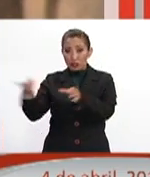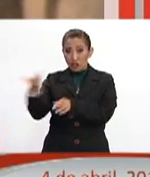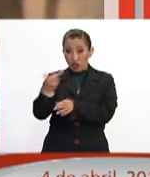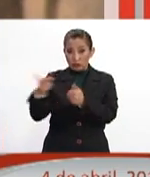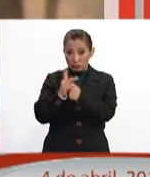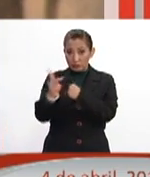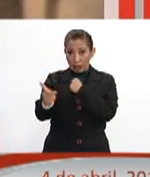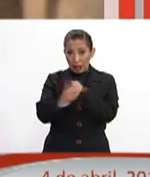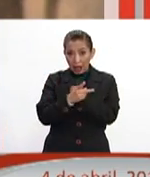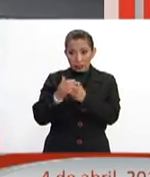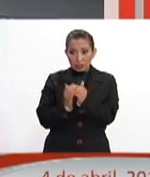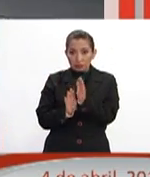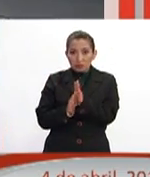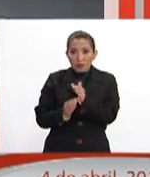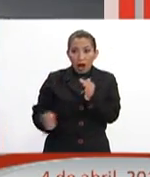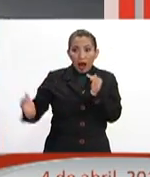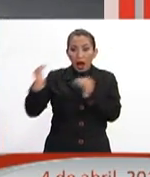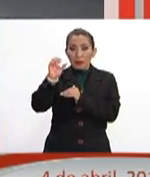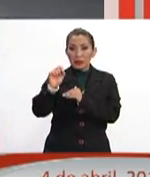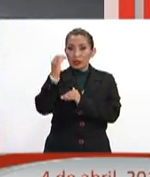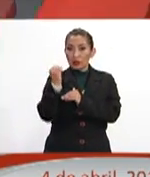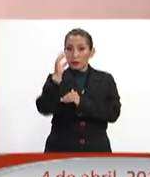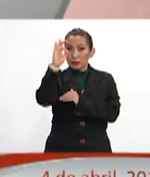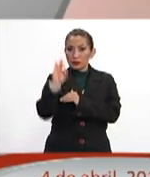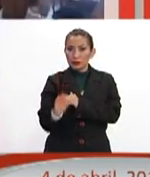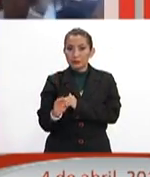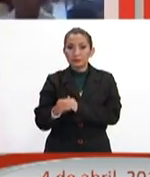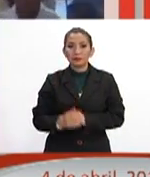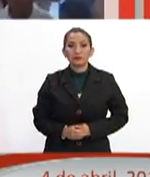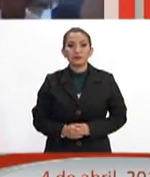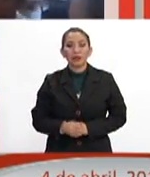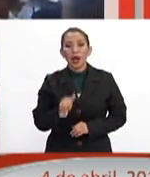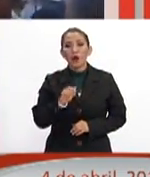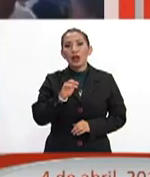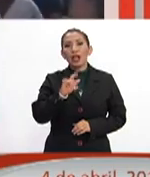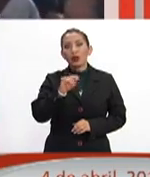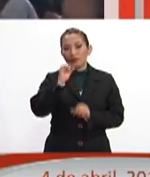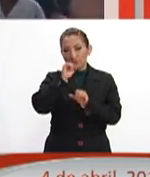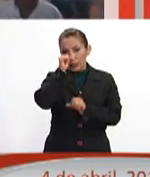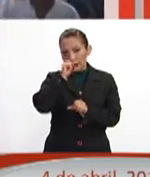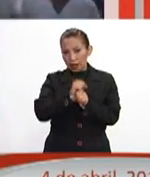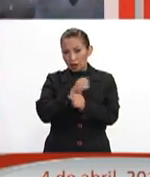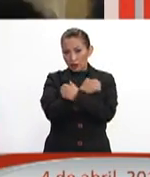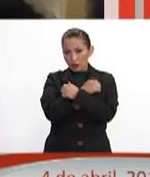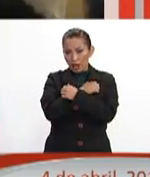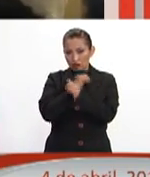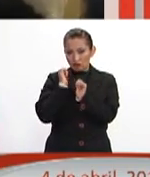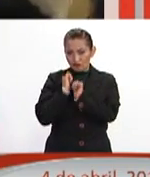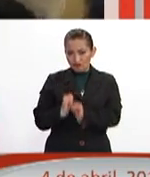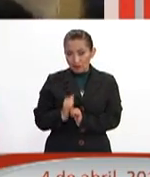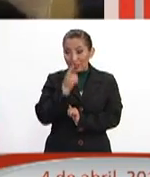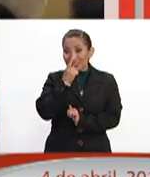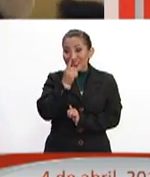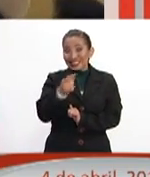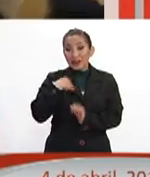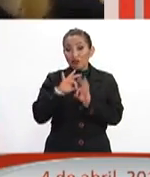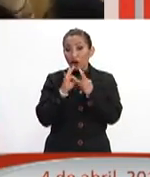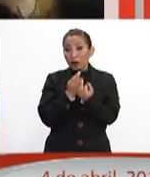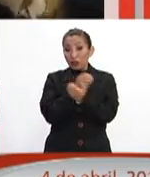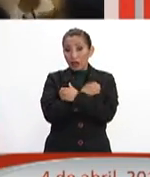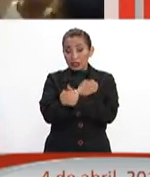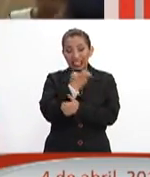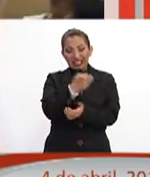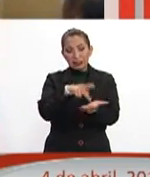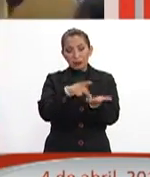ambos países creció 29%. Aurelio Nuño, secretario de Educación Pública, dice que el modelo educativo